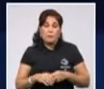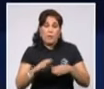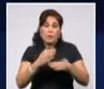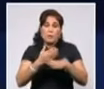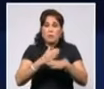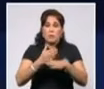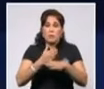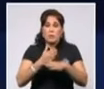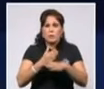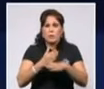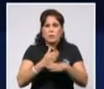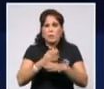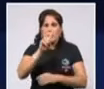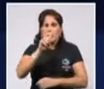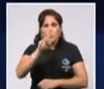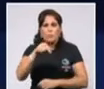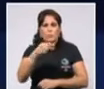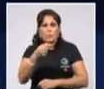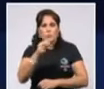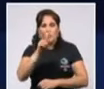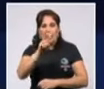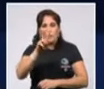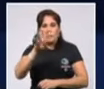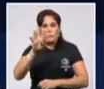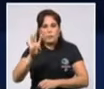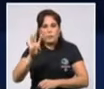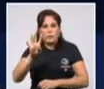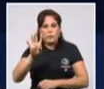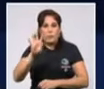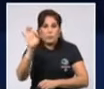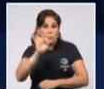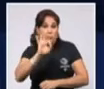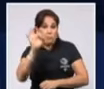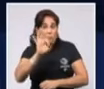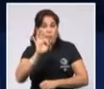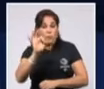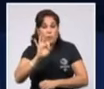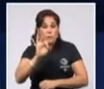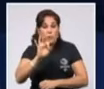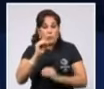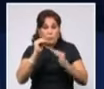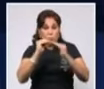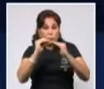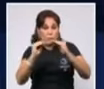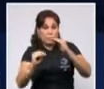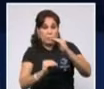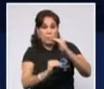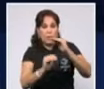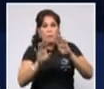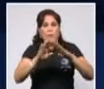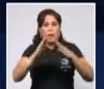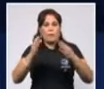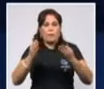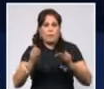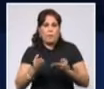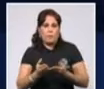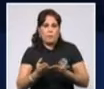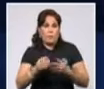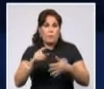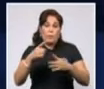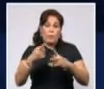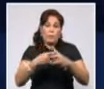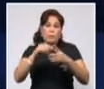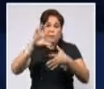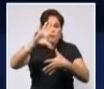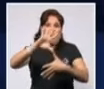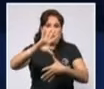letalidad de 2,24, que es inferior a la del mundo y a la de la región de las